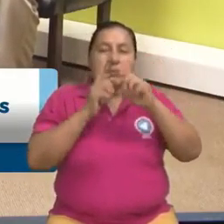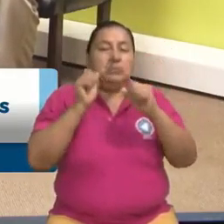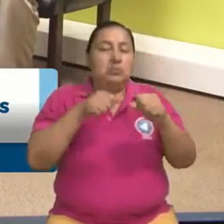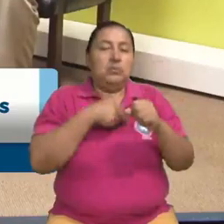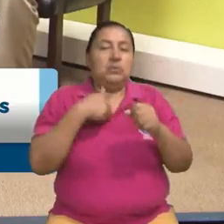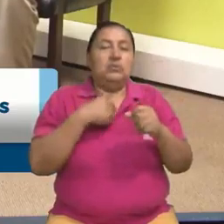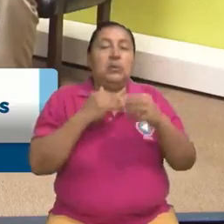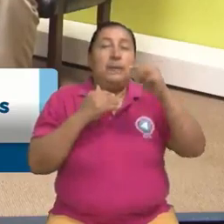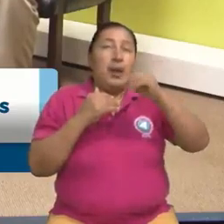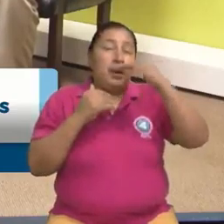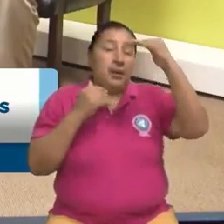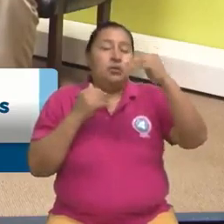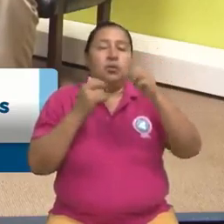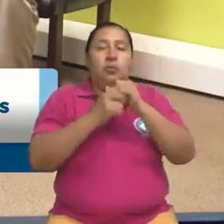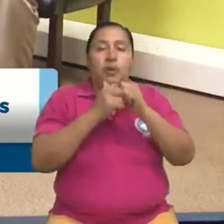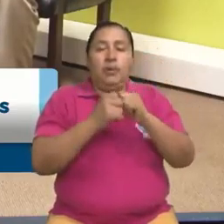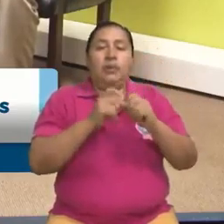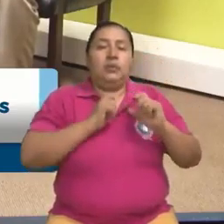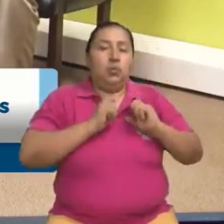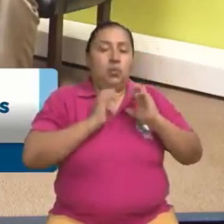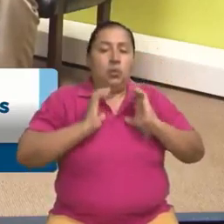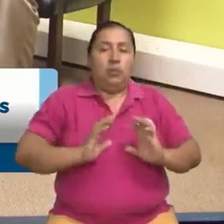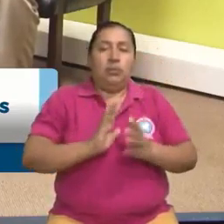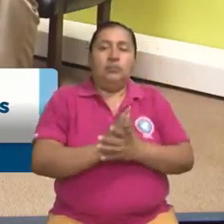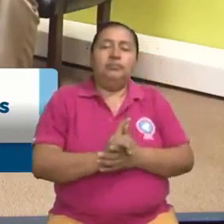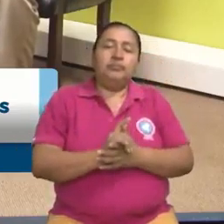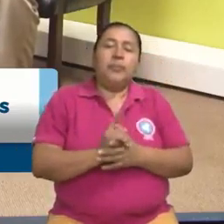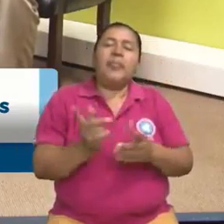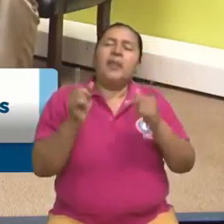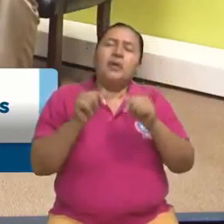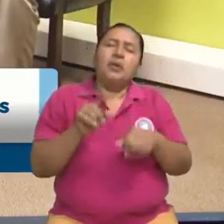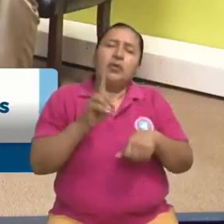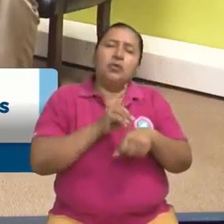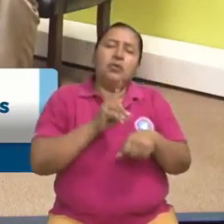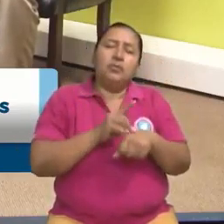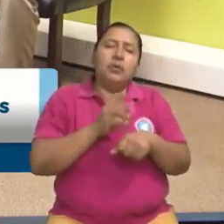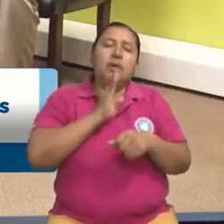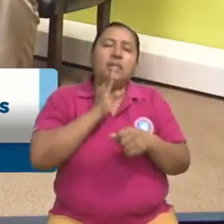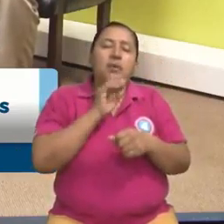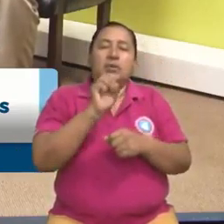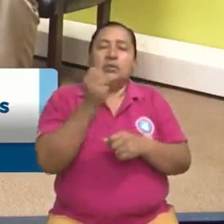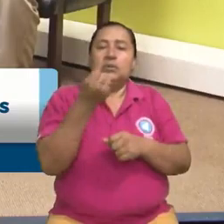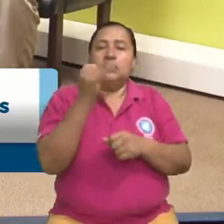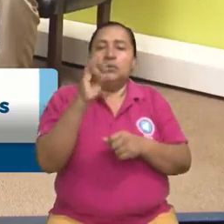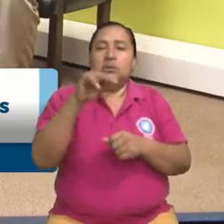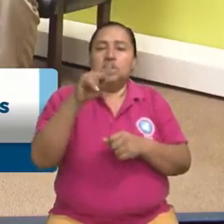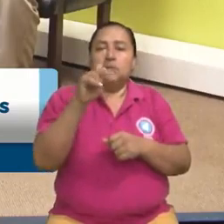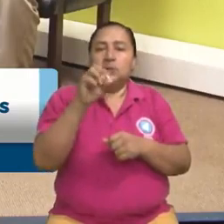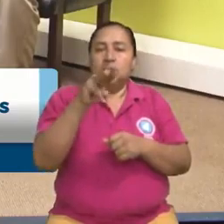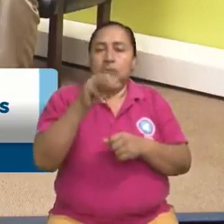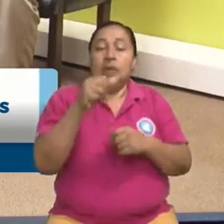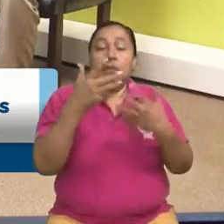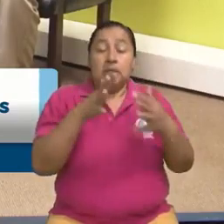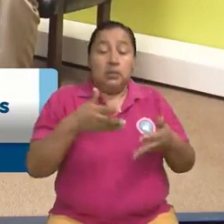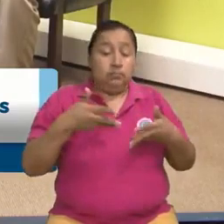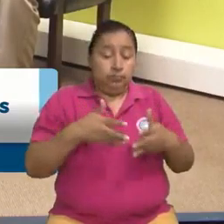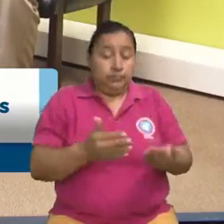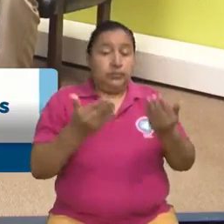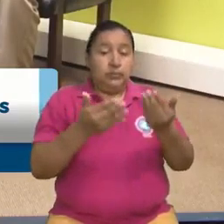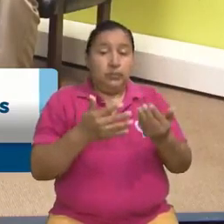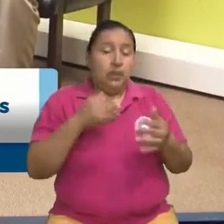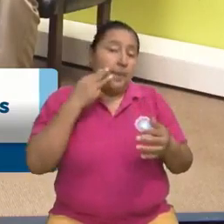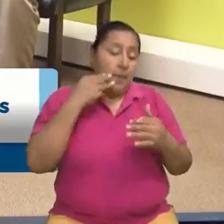escalafón más alto de las malformaciones. Ahora, doctor, estábamos hablando de los síntomas una vez que el niño estaba durante el vientre